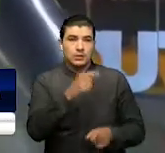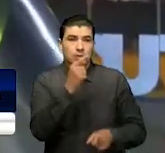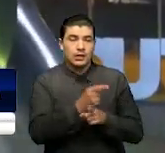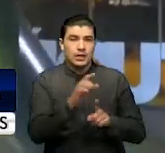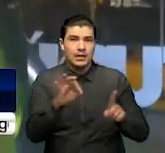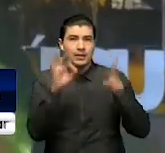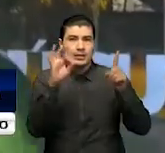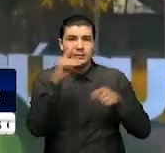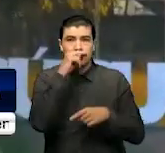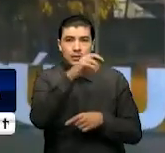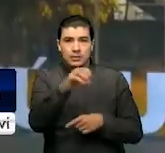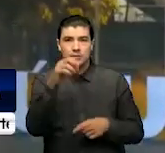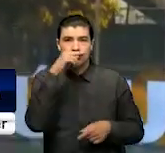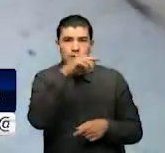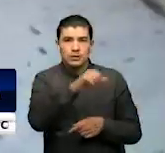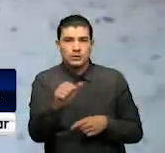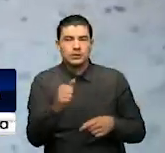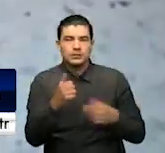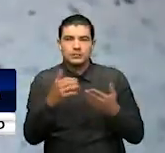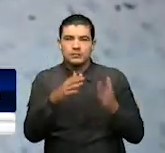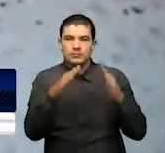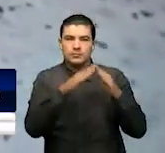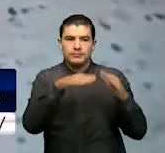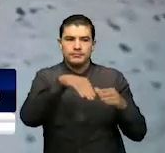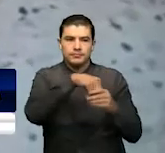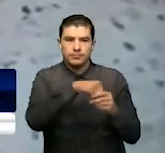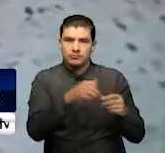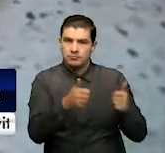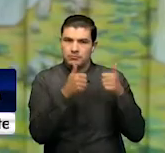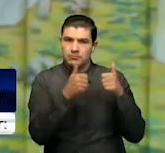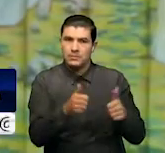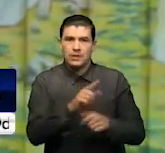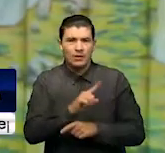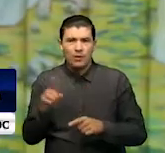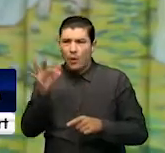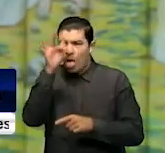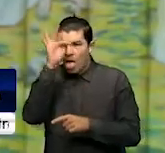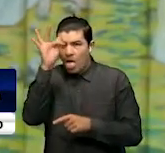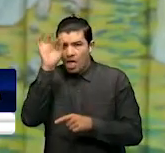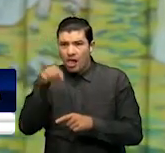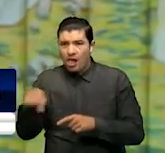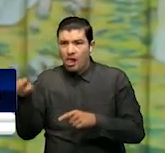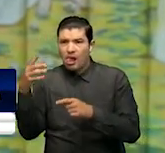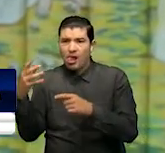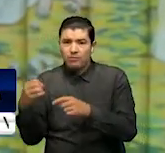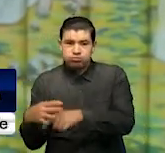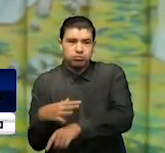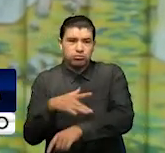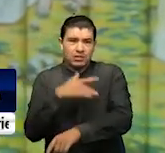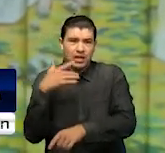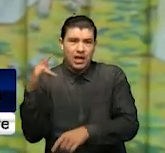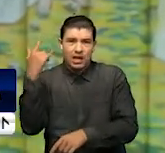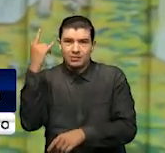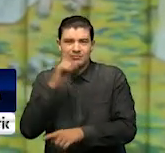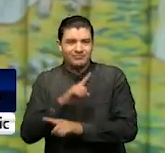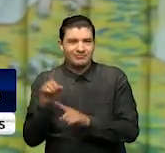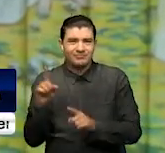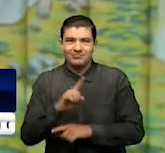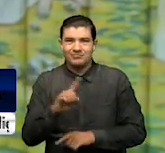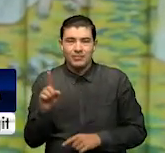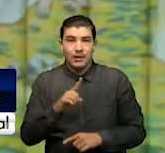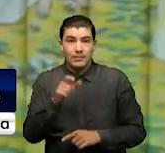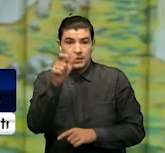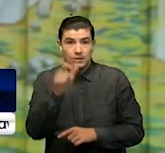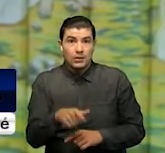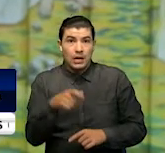pasen fiestas decembrinas en casa y no en el pabellón de quemados con pólvora el código de policía va a ser muy fuerte frente a este tema a la persona que sea